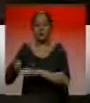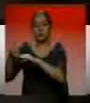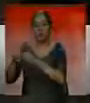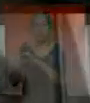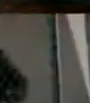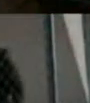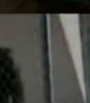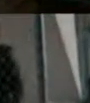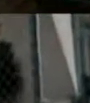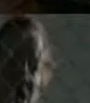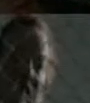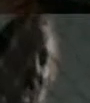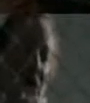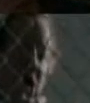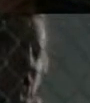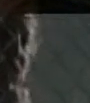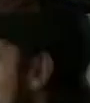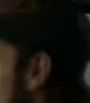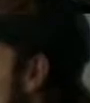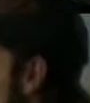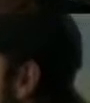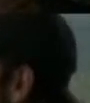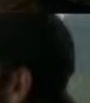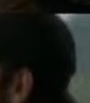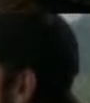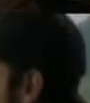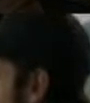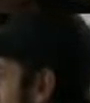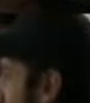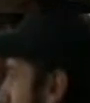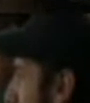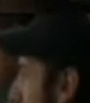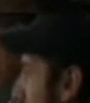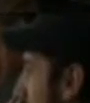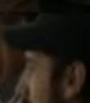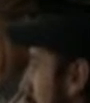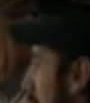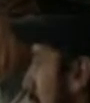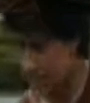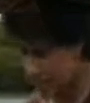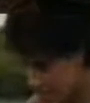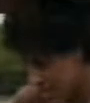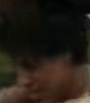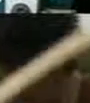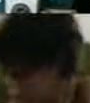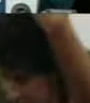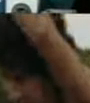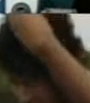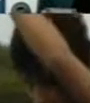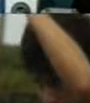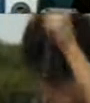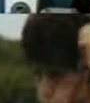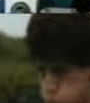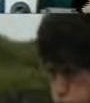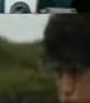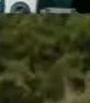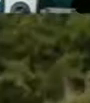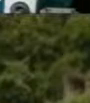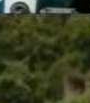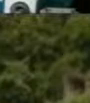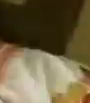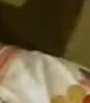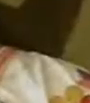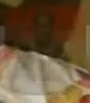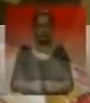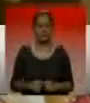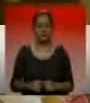a defenderla. Vamos a preguntar, vamos a cuestionar, vamos a investigar. Para ejercer acciones, según explicaron, buscarán reunirse con